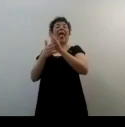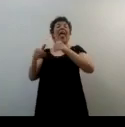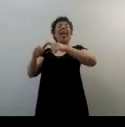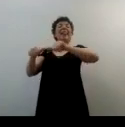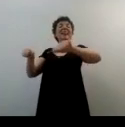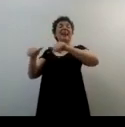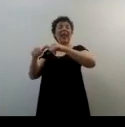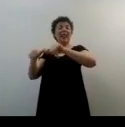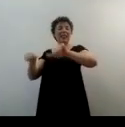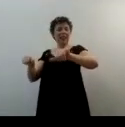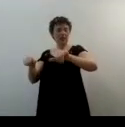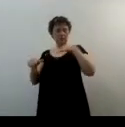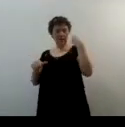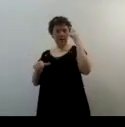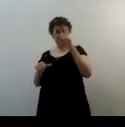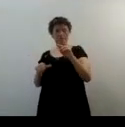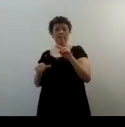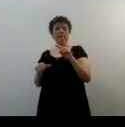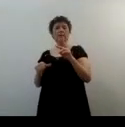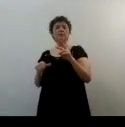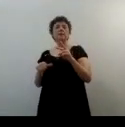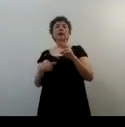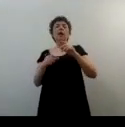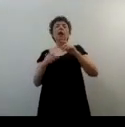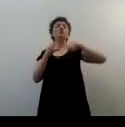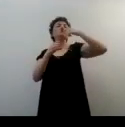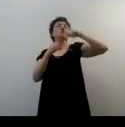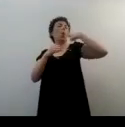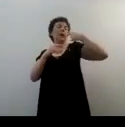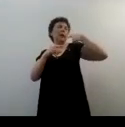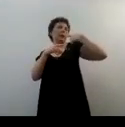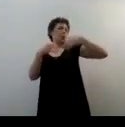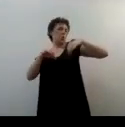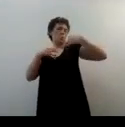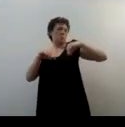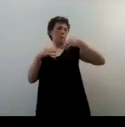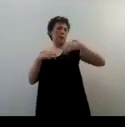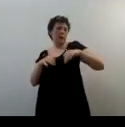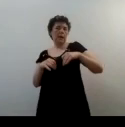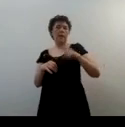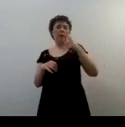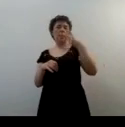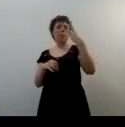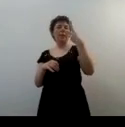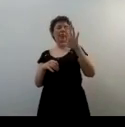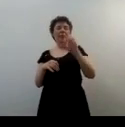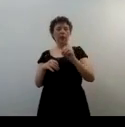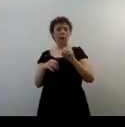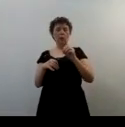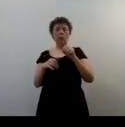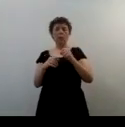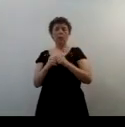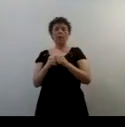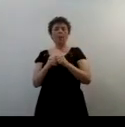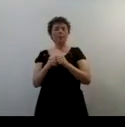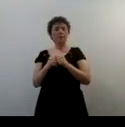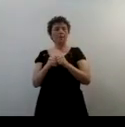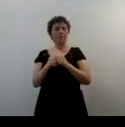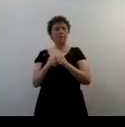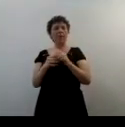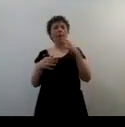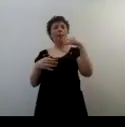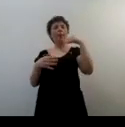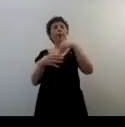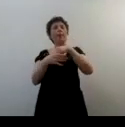os hagáis una idea, el típico yogur de 125 mililitros, típico envase de yogur, vaya, lo que tiene que contener